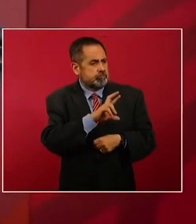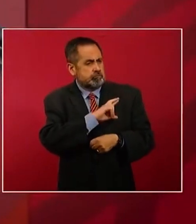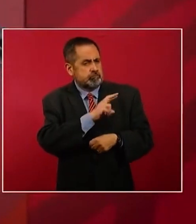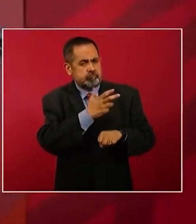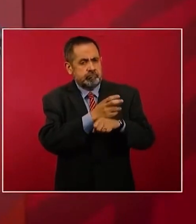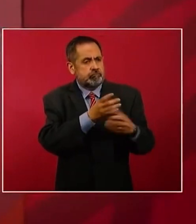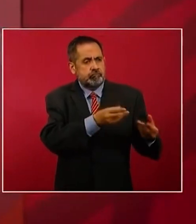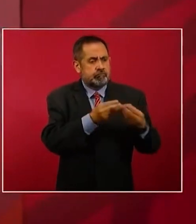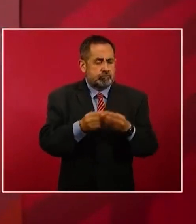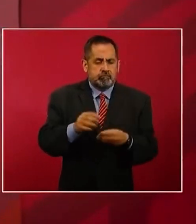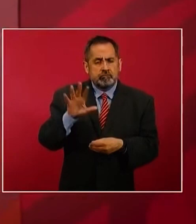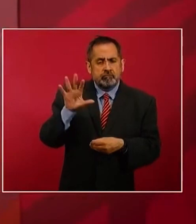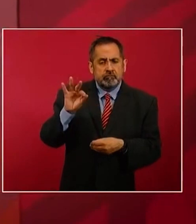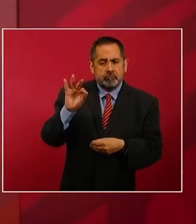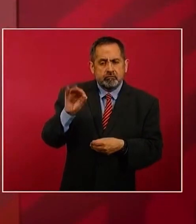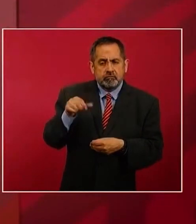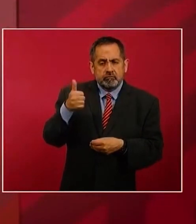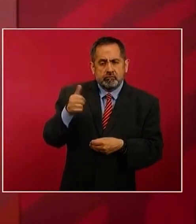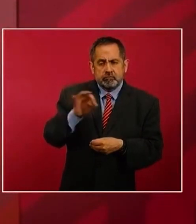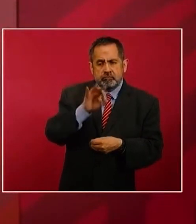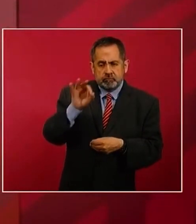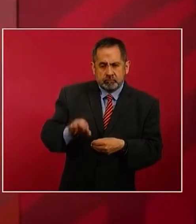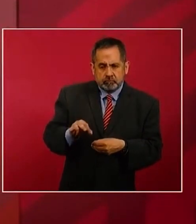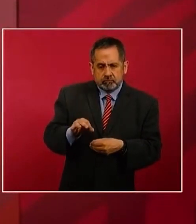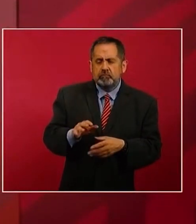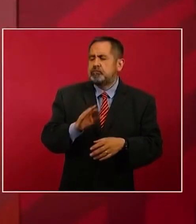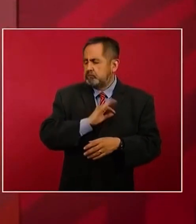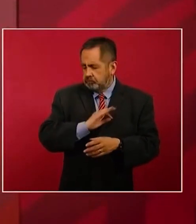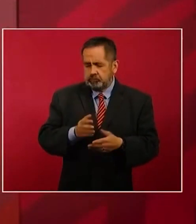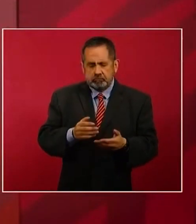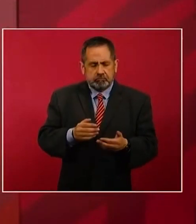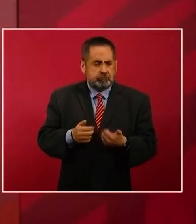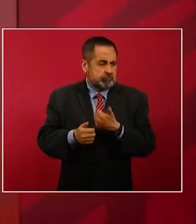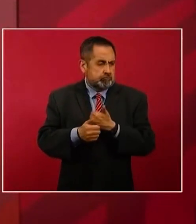en el 46% del mercado.